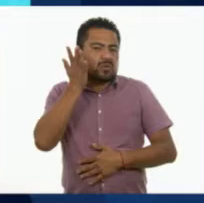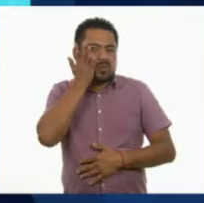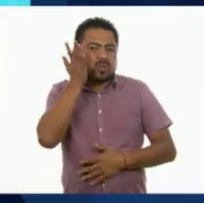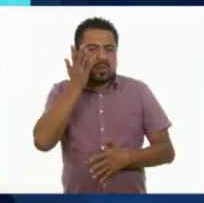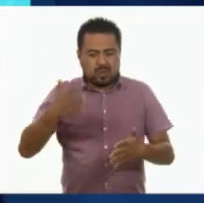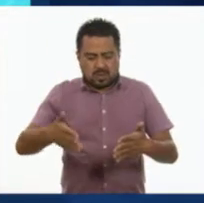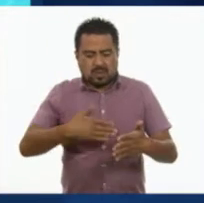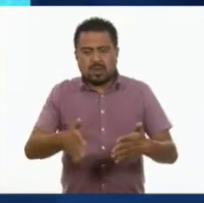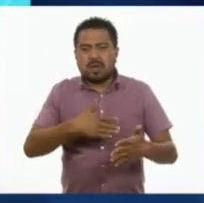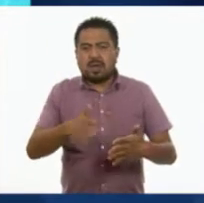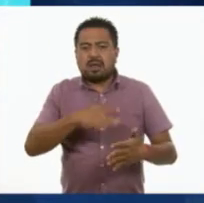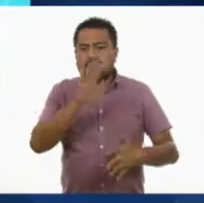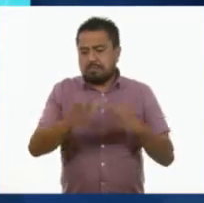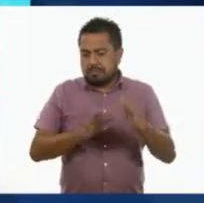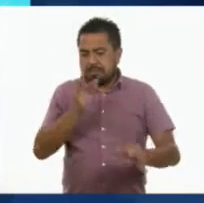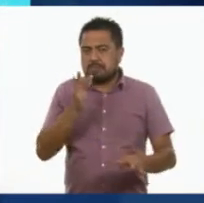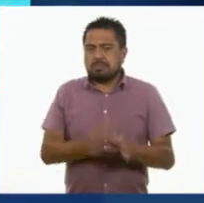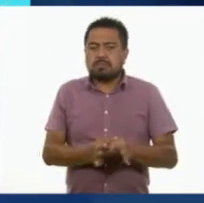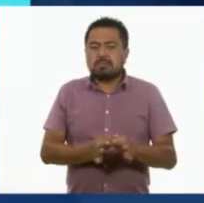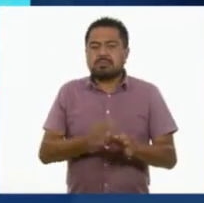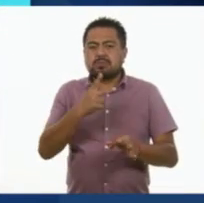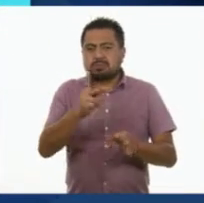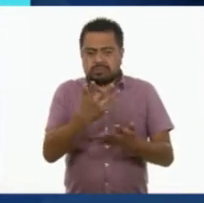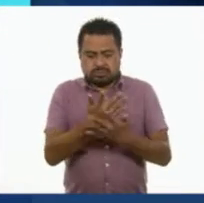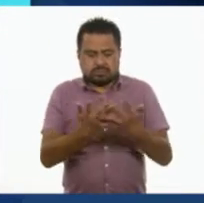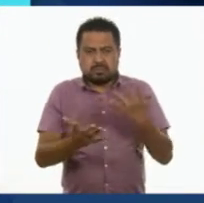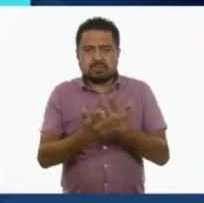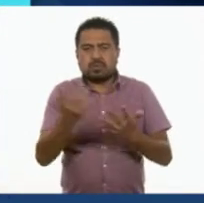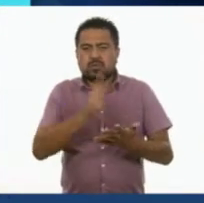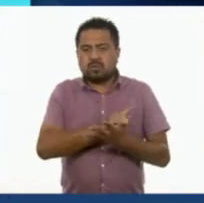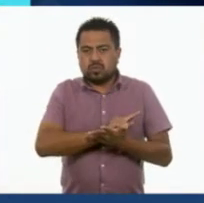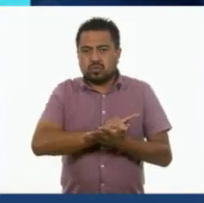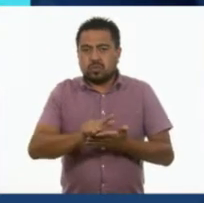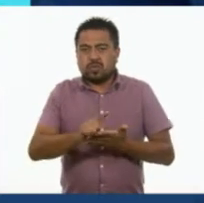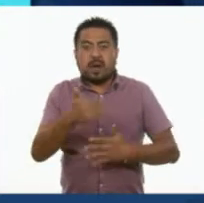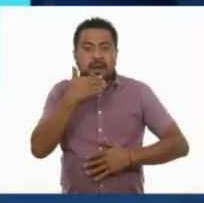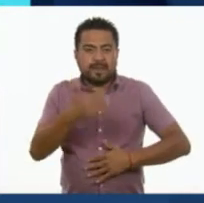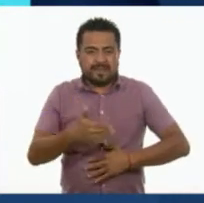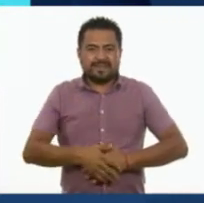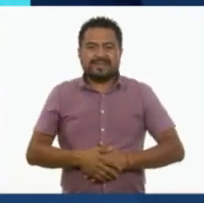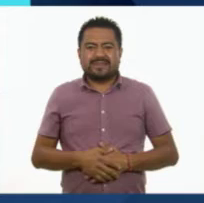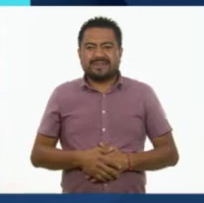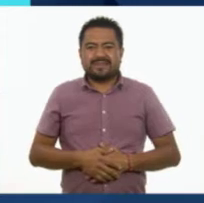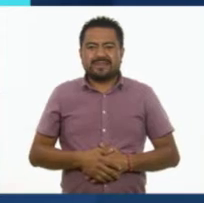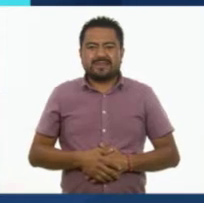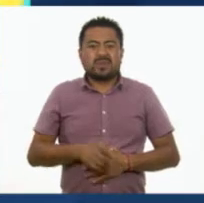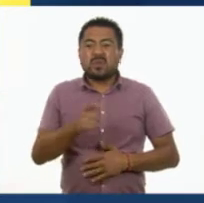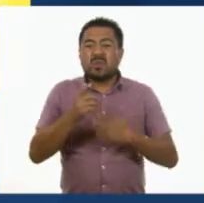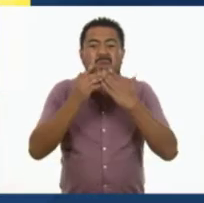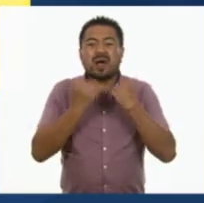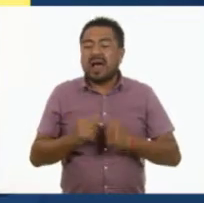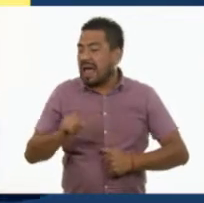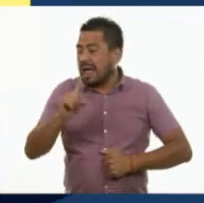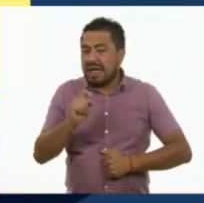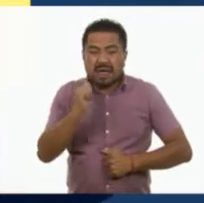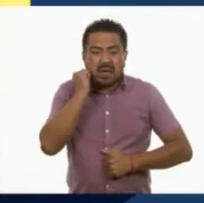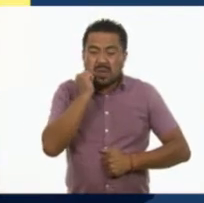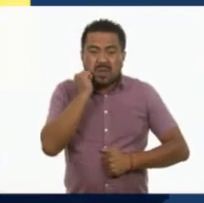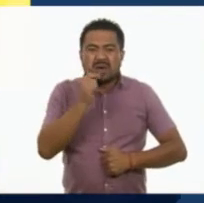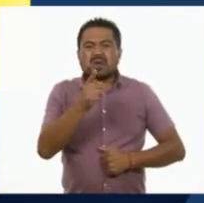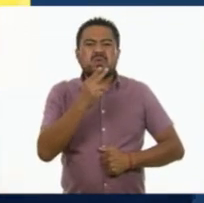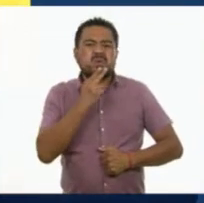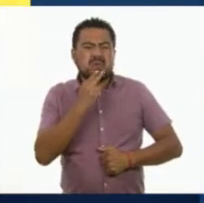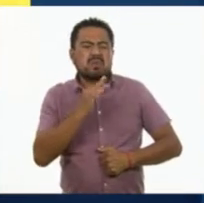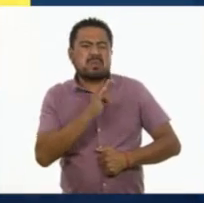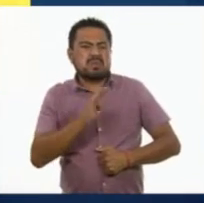Sécalas con una toalla. ¡Y listo! ¡Tus manos están limpias! Si no tienes agua y jabón,